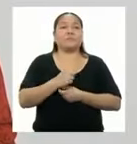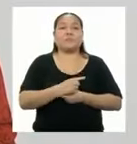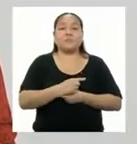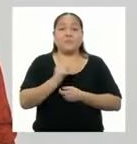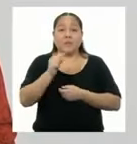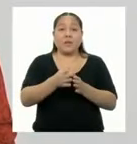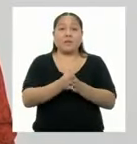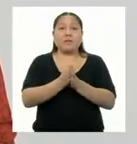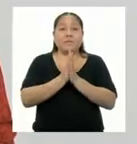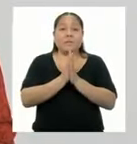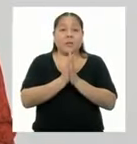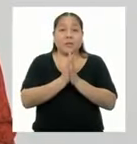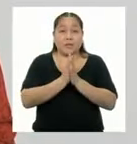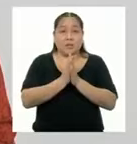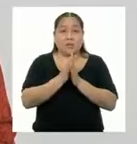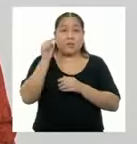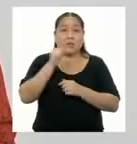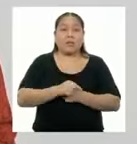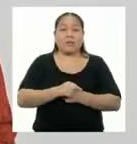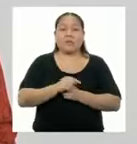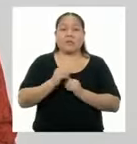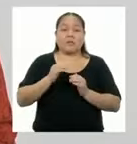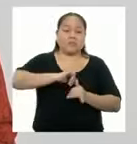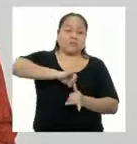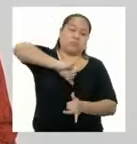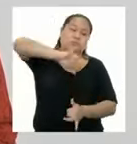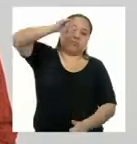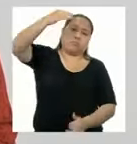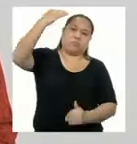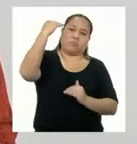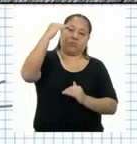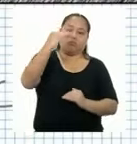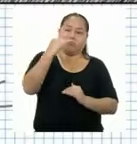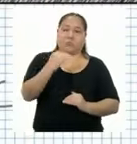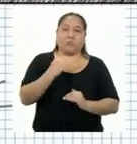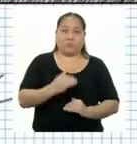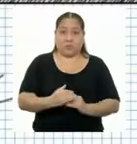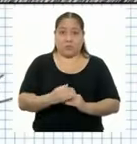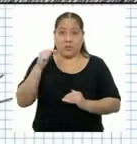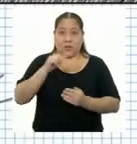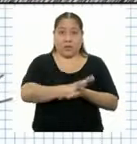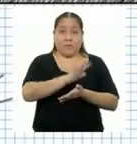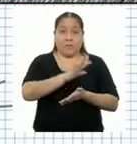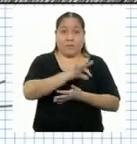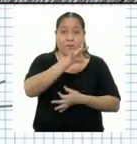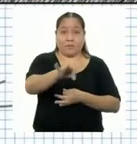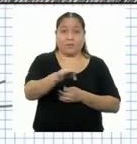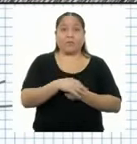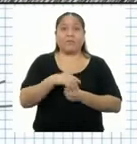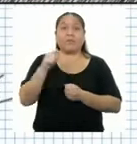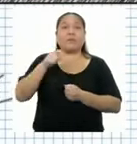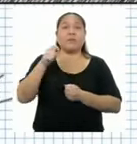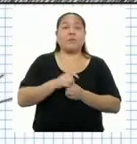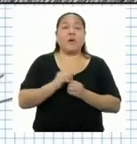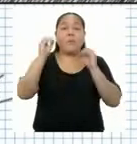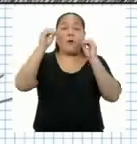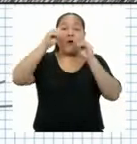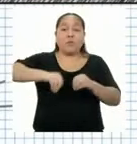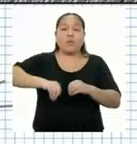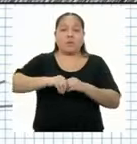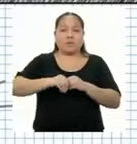nos piden calcular es la altura del estante en el papel, por lo que la calculamos a partir de